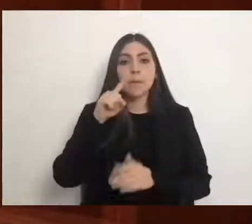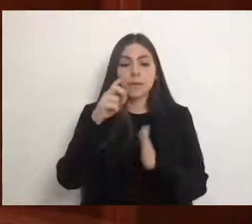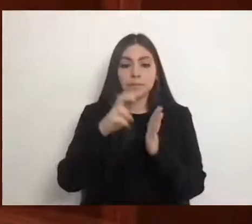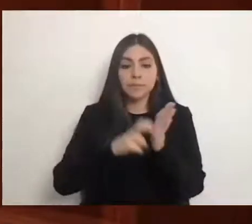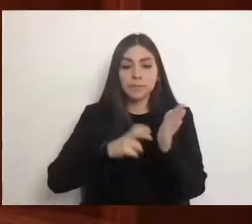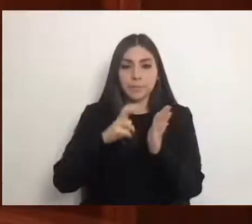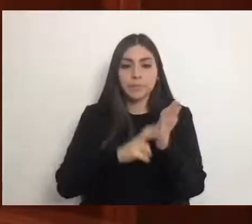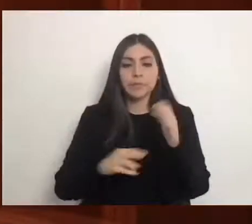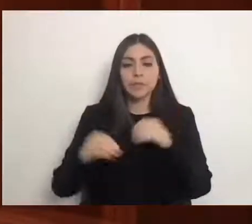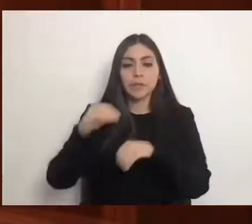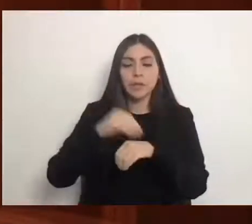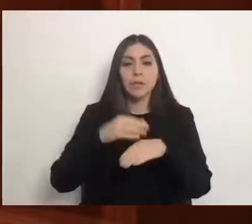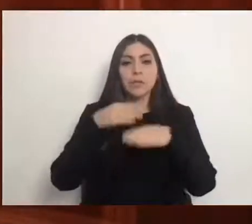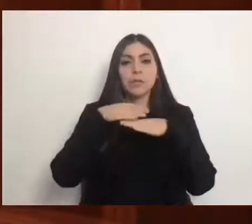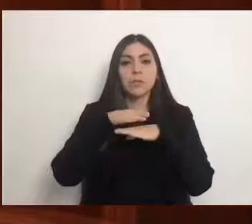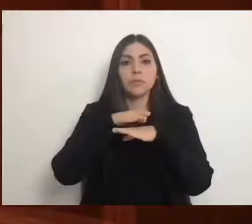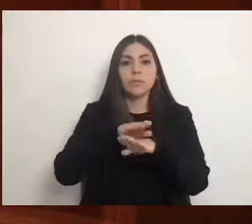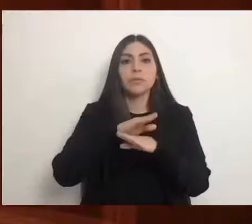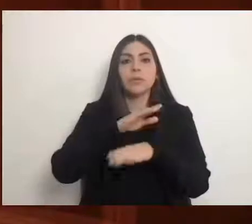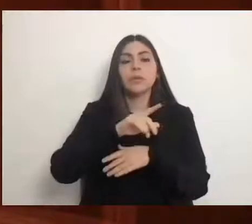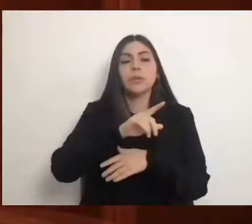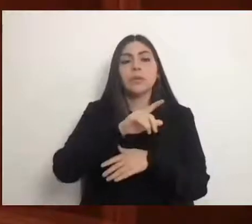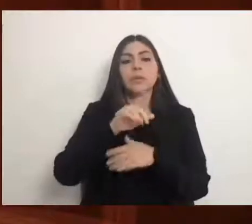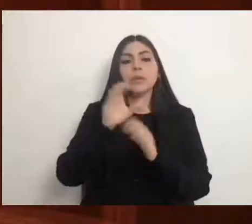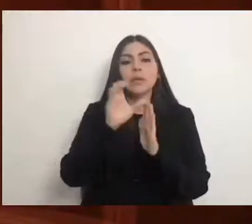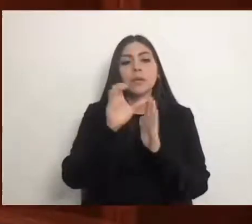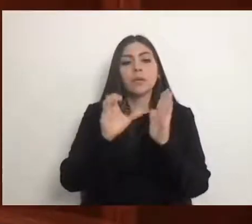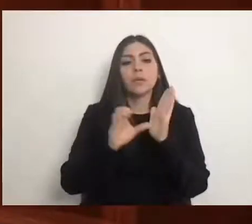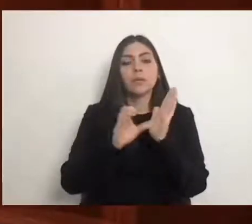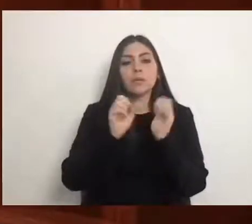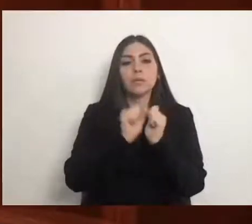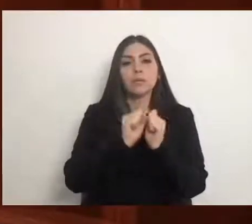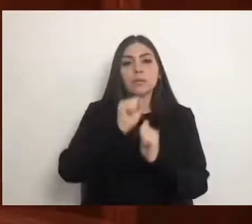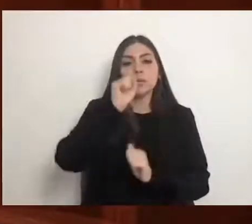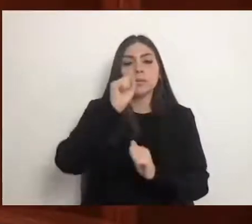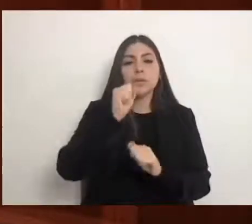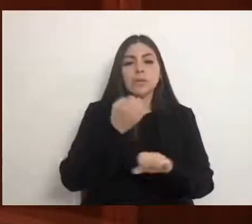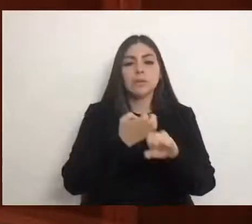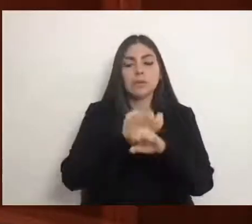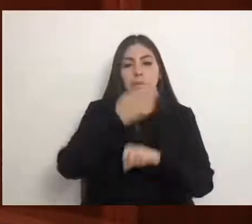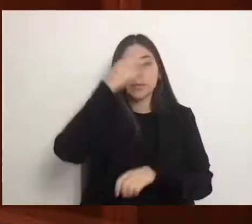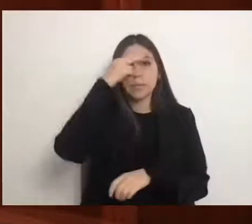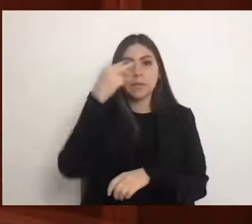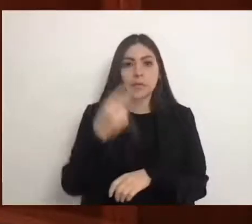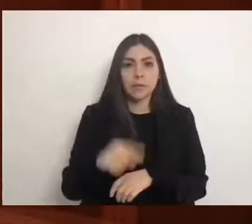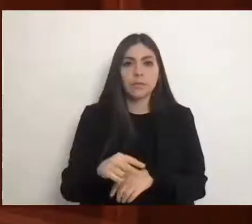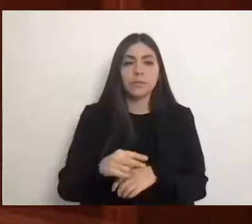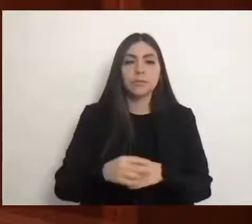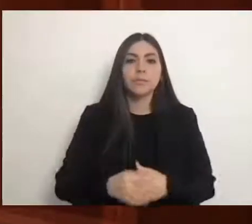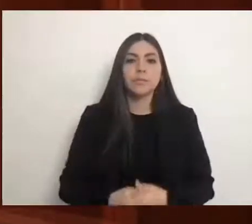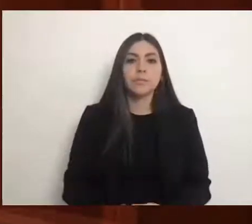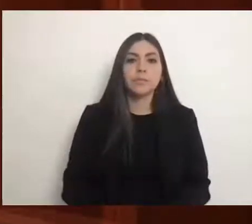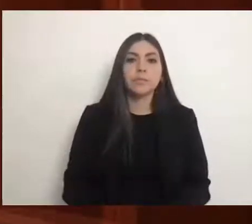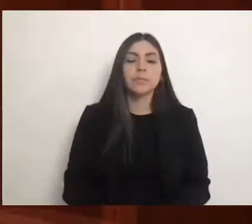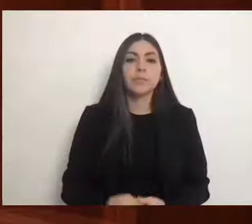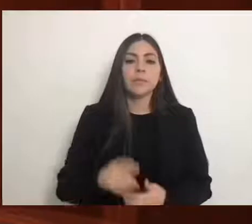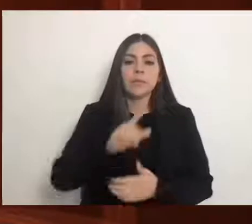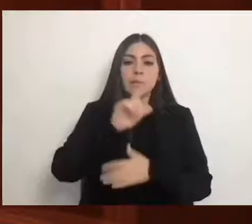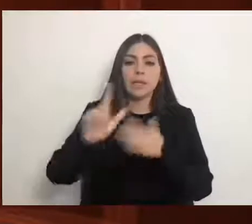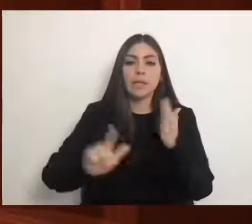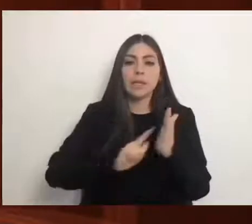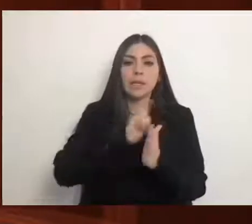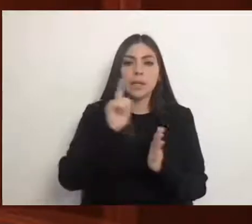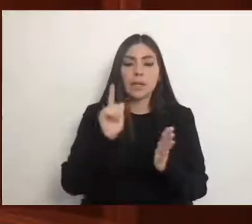adicionan diversas disposiciones de la Constitución Política del Estado Libre y Soberano de México, de la Ley Orgánica del